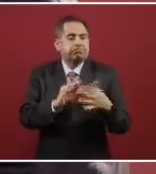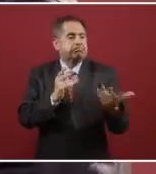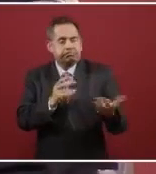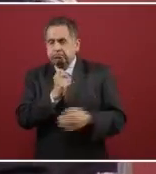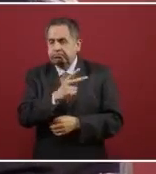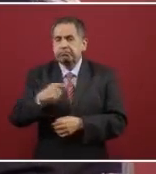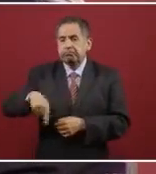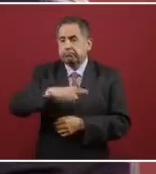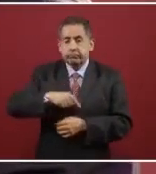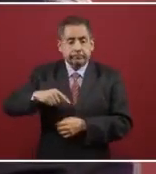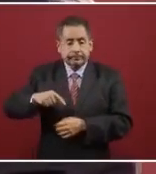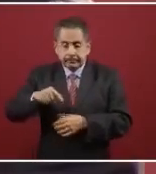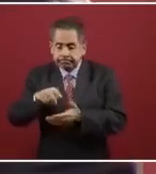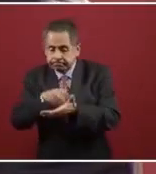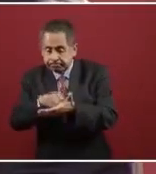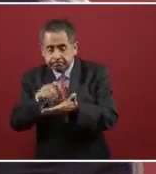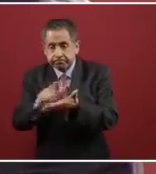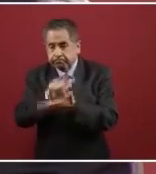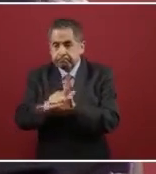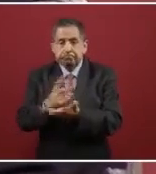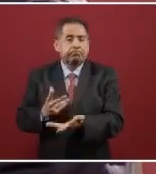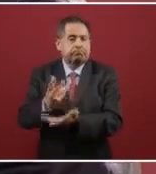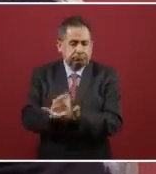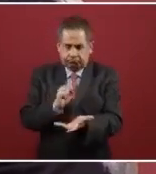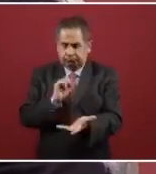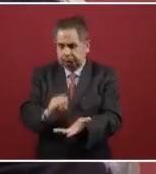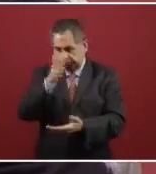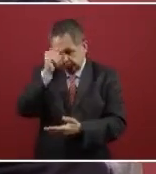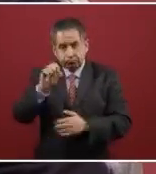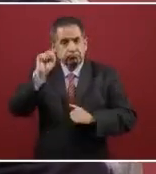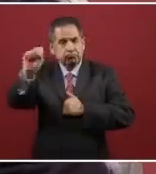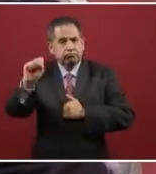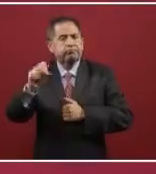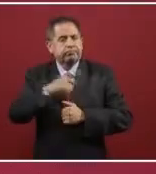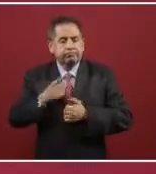Entonces, por eso decimos sí a la reforma laboral,